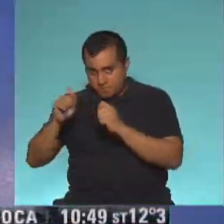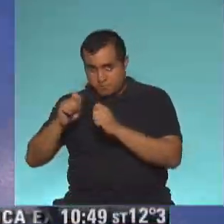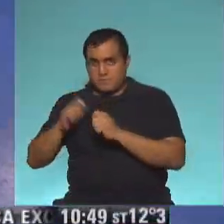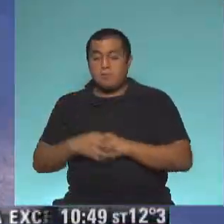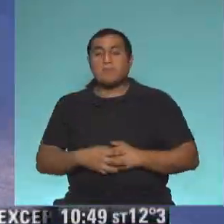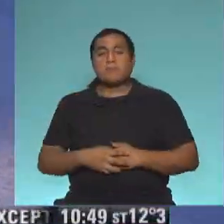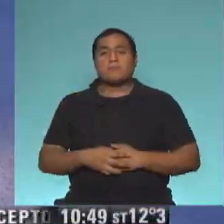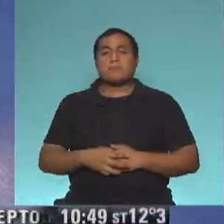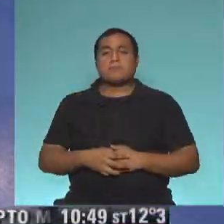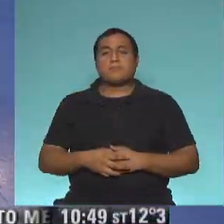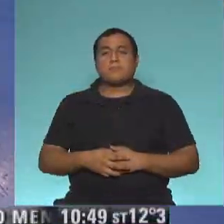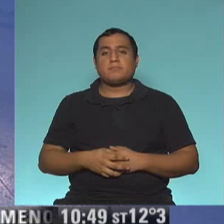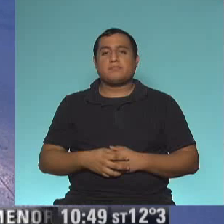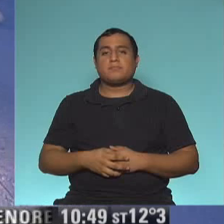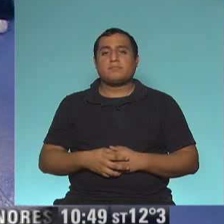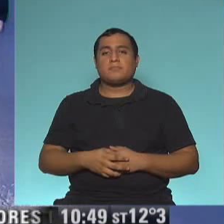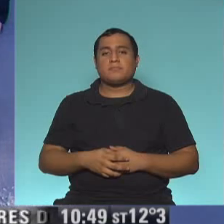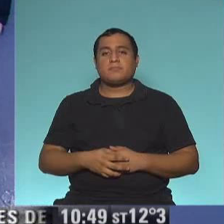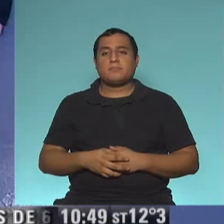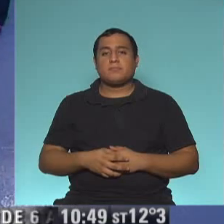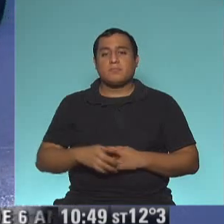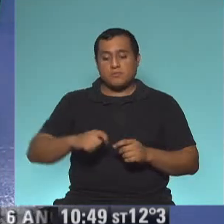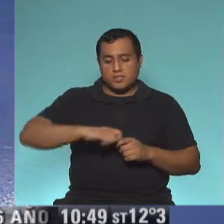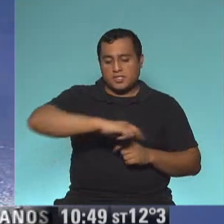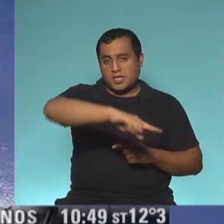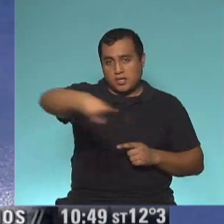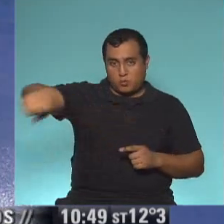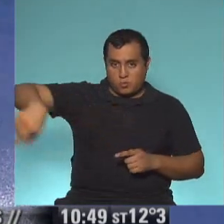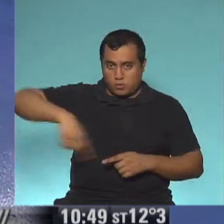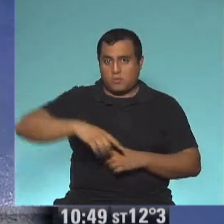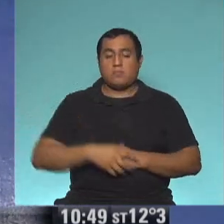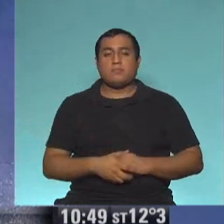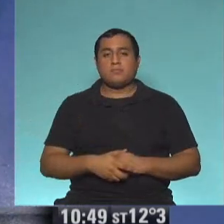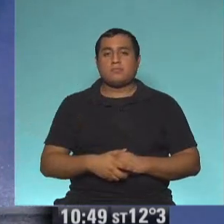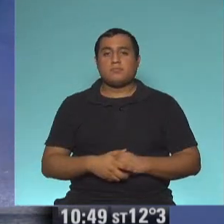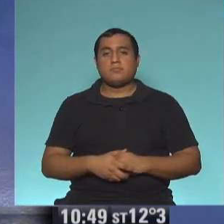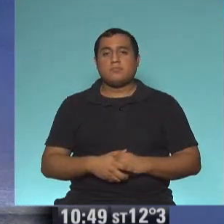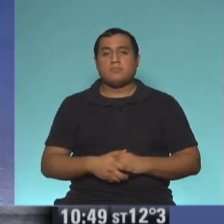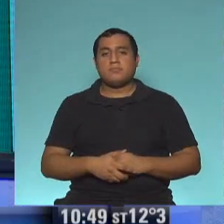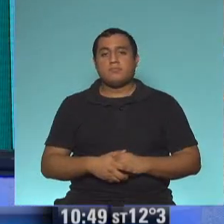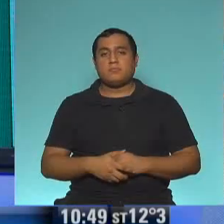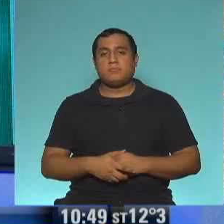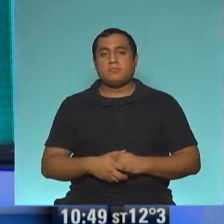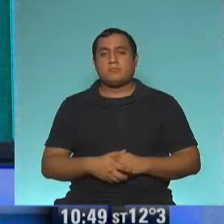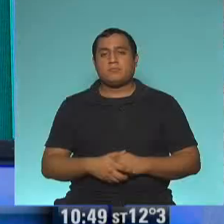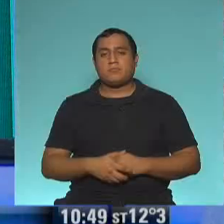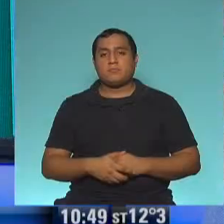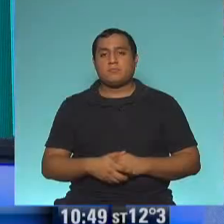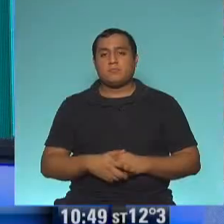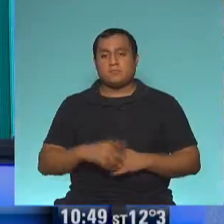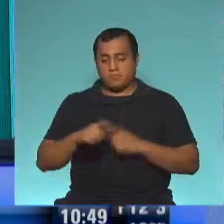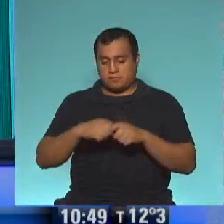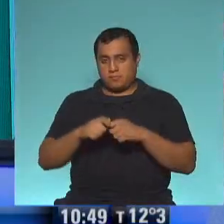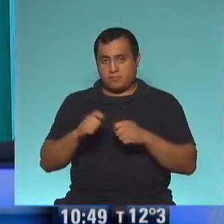muy simple, y vamos a hacer un círculo, ¿sí? Con esta soga. Si yo le hago un nudo,